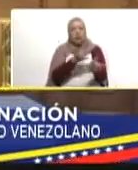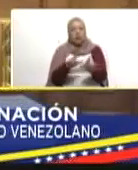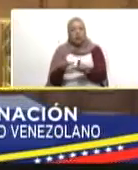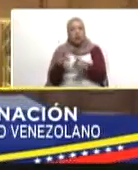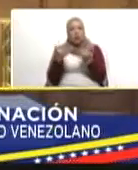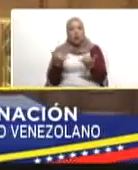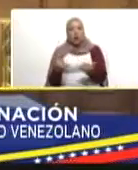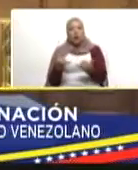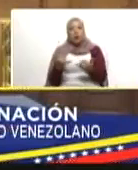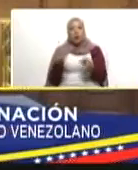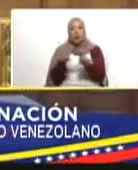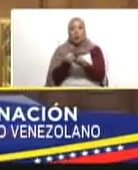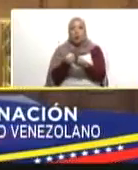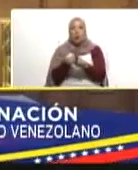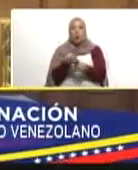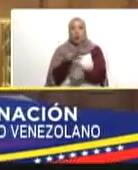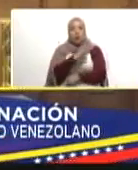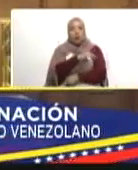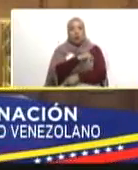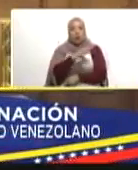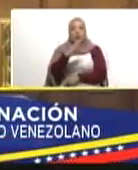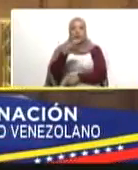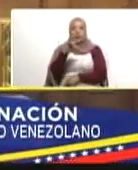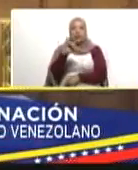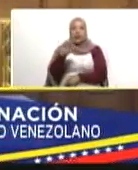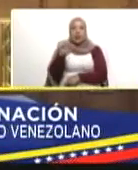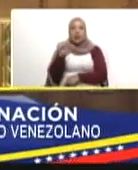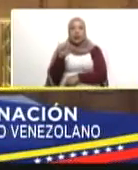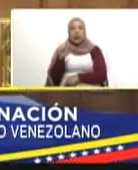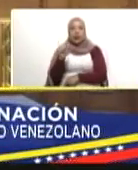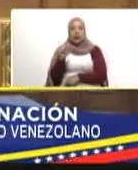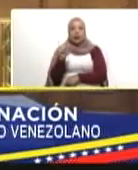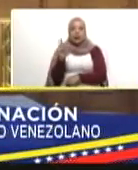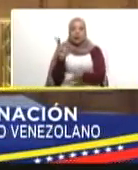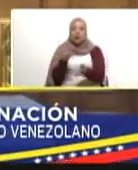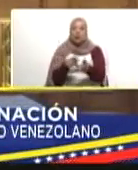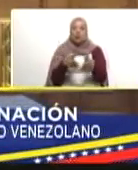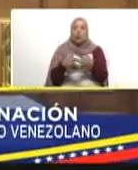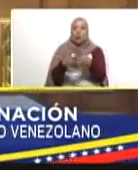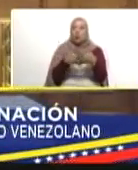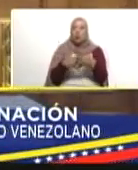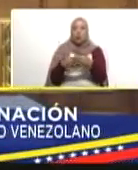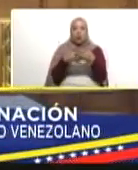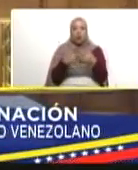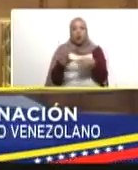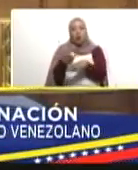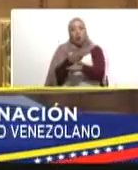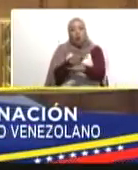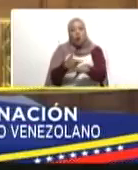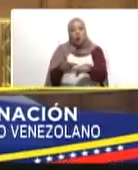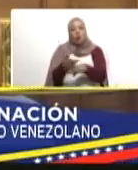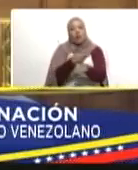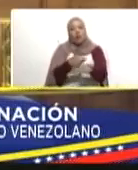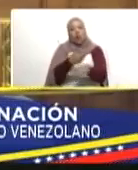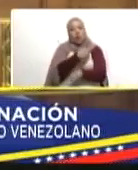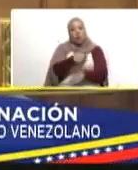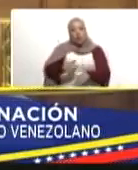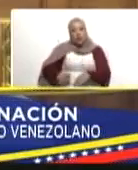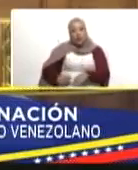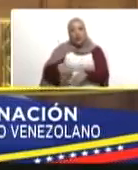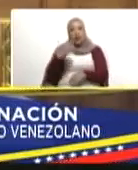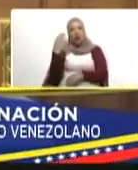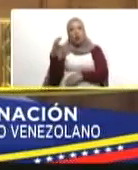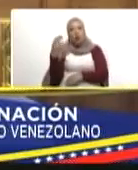base de la ca en Colombia establecida durante los gobiernos de Uribe Santos e